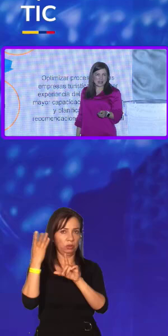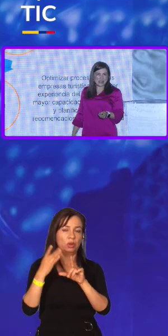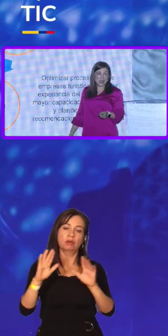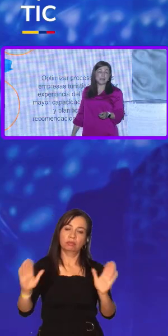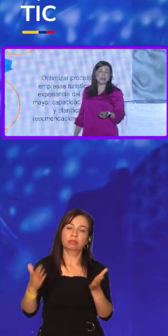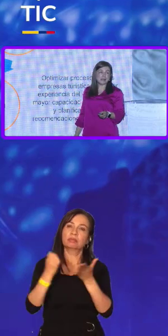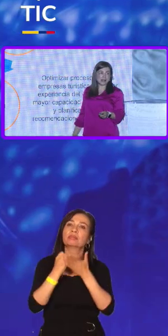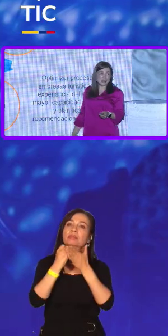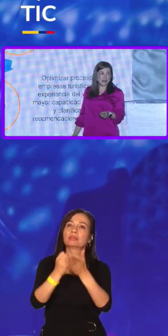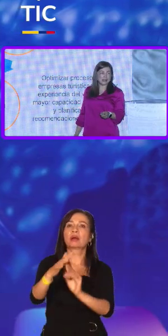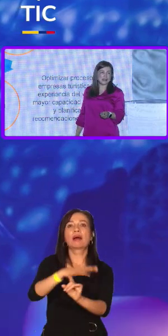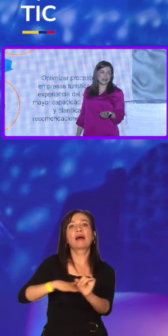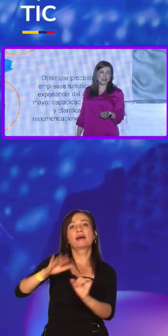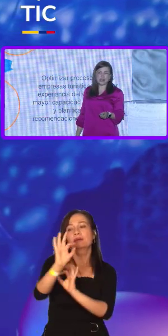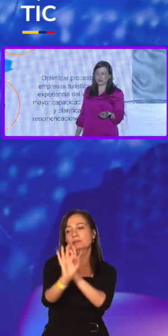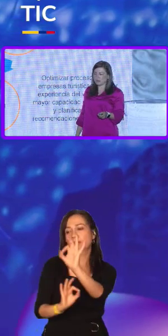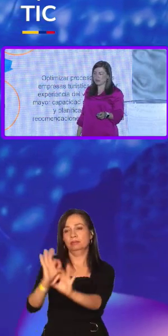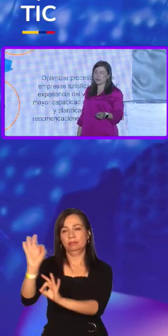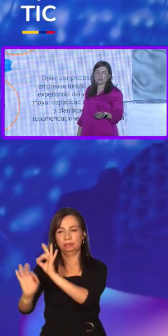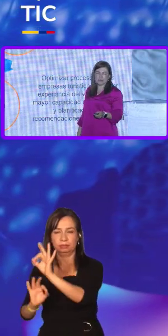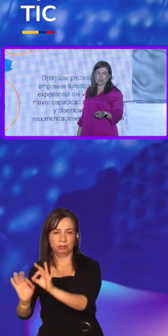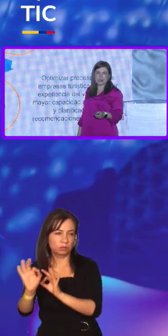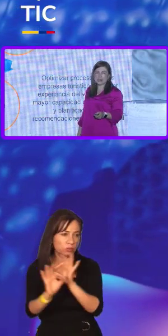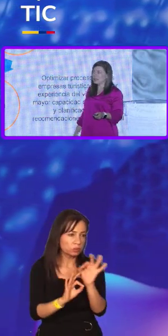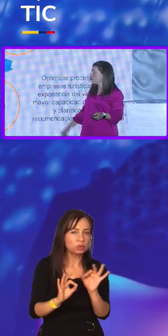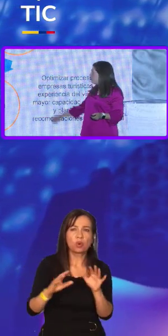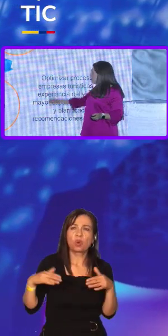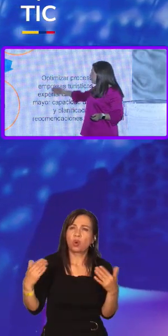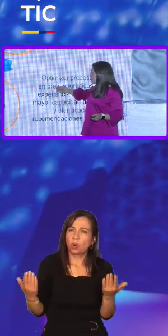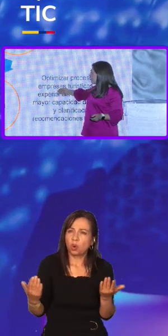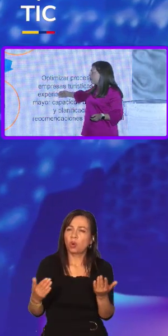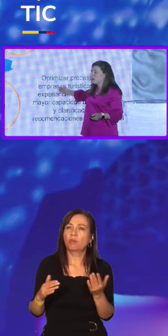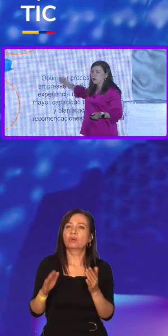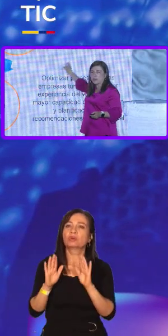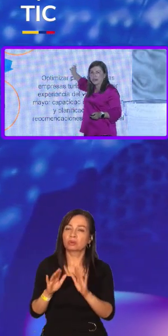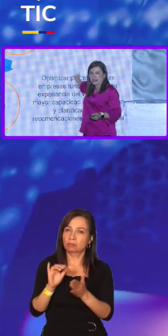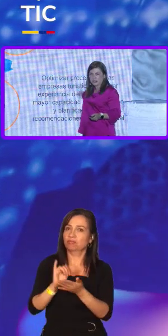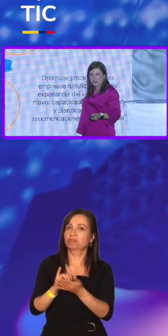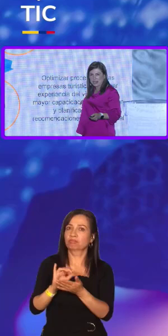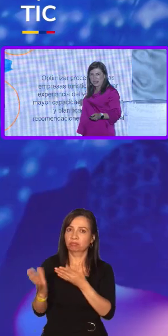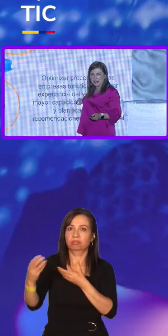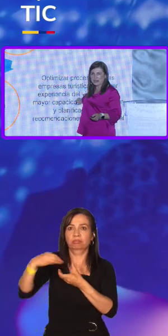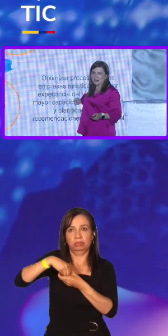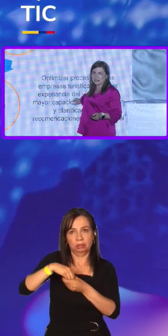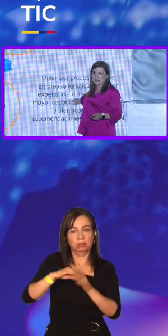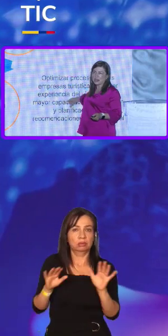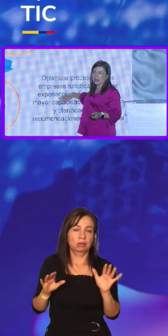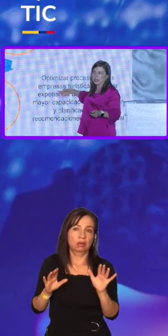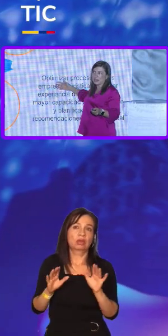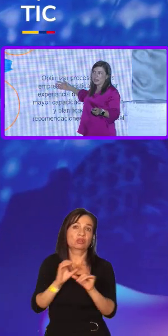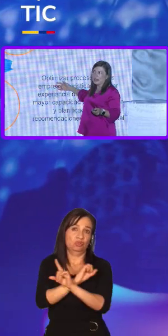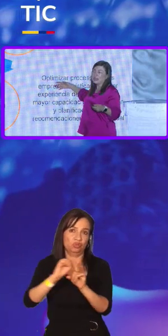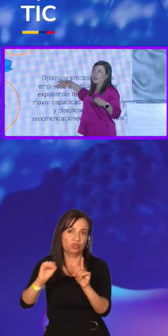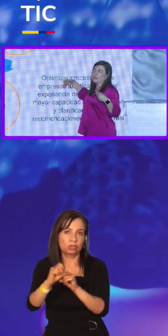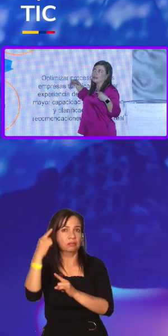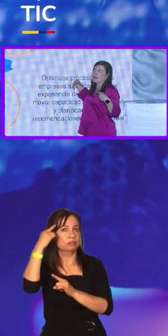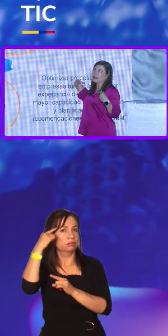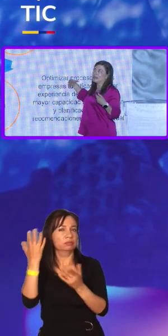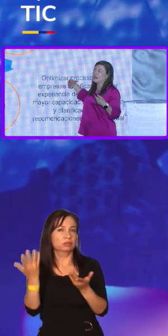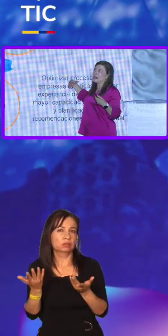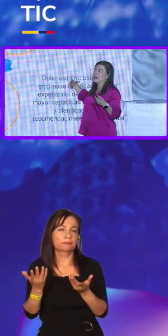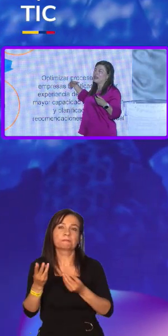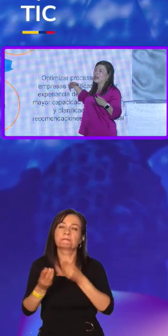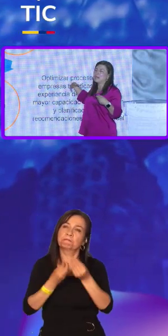la sostenibilidad ambiental del destino, ¿verdad? Esto, por supuesto, tiene también un componente social, ¿verdad?